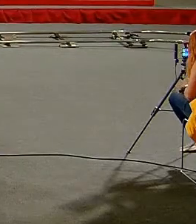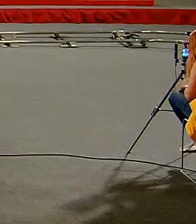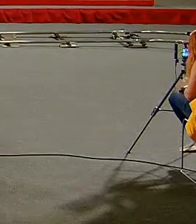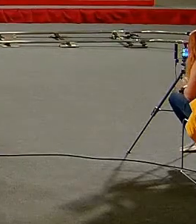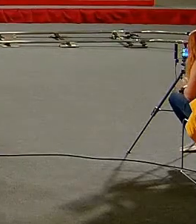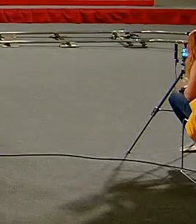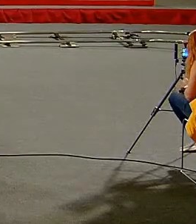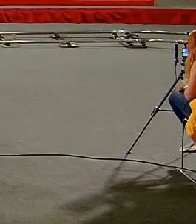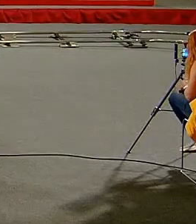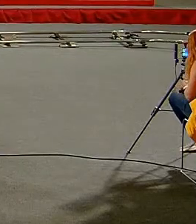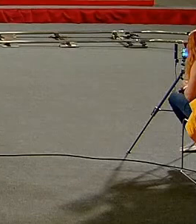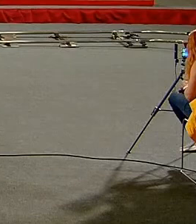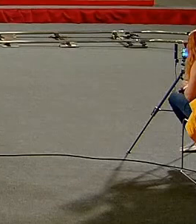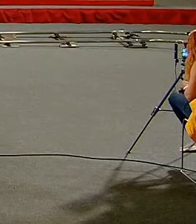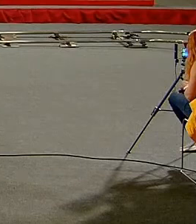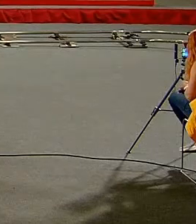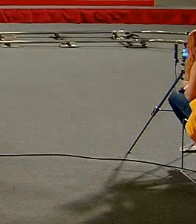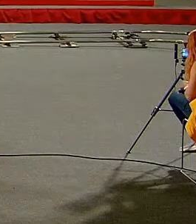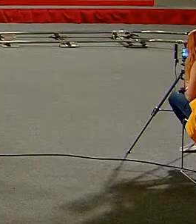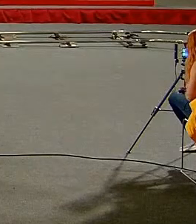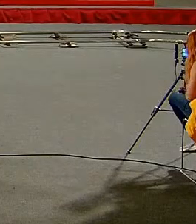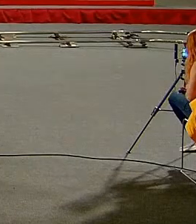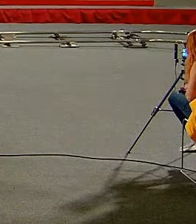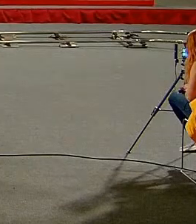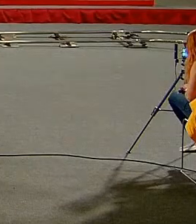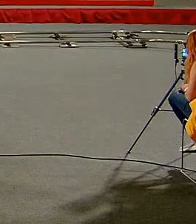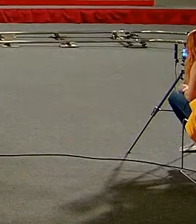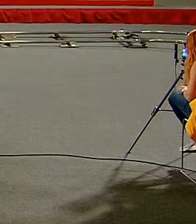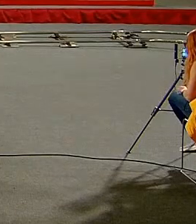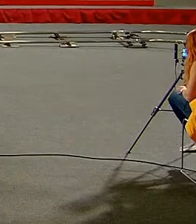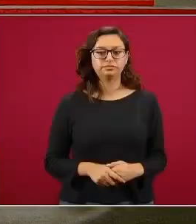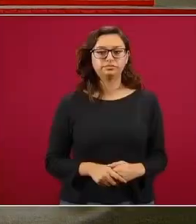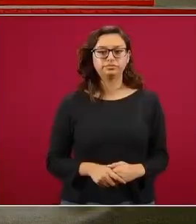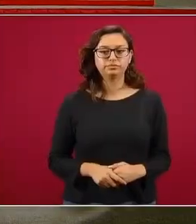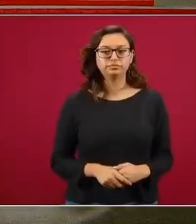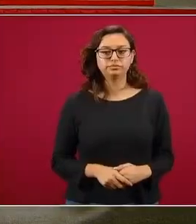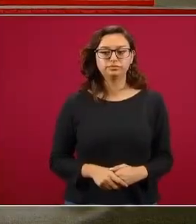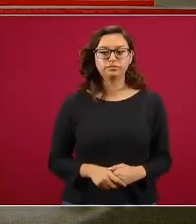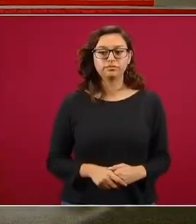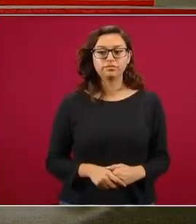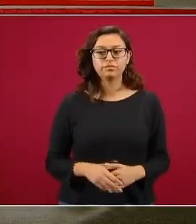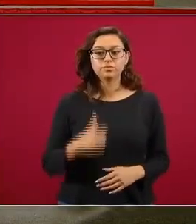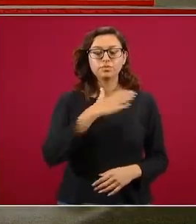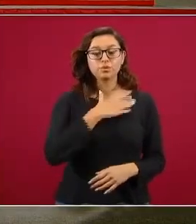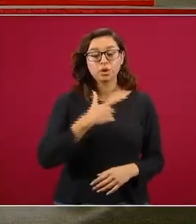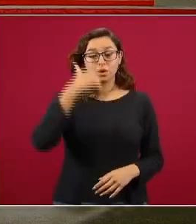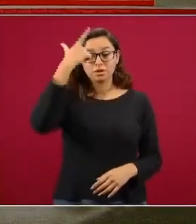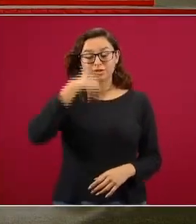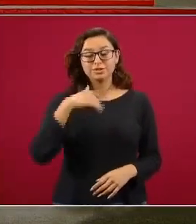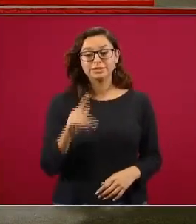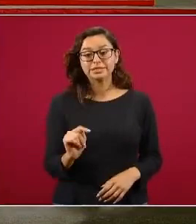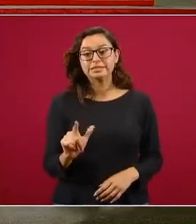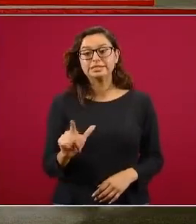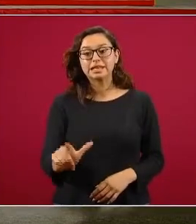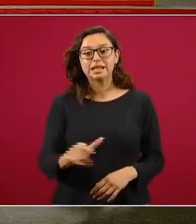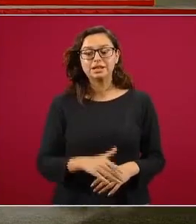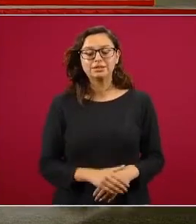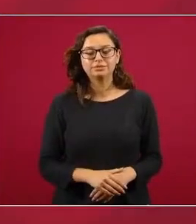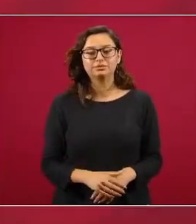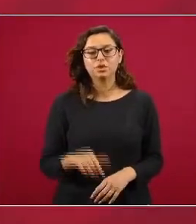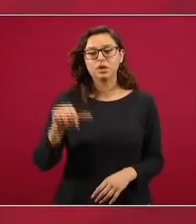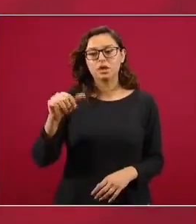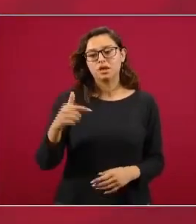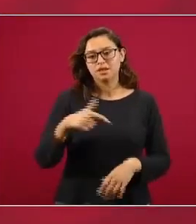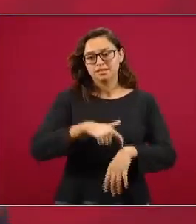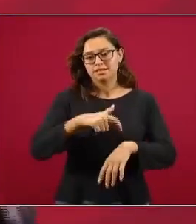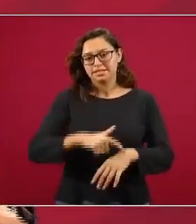Muy buenas noches. ¿Qué tal? Hoy es viernes, son las 19 horas del